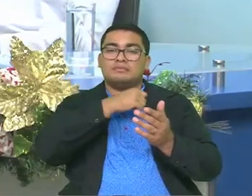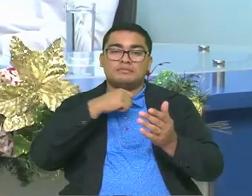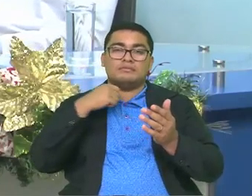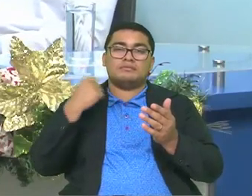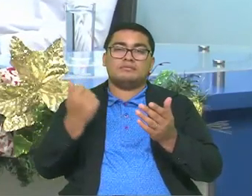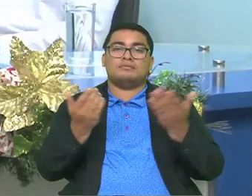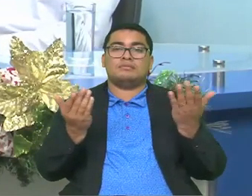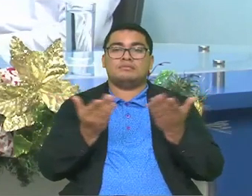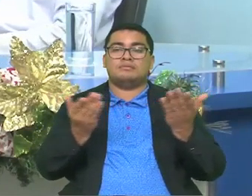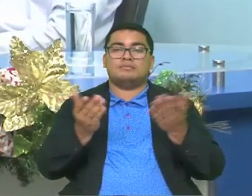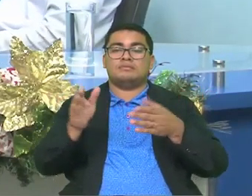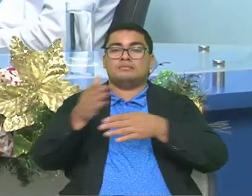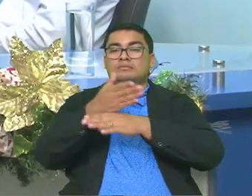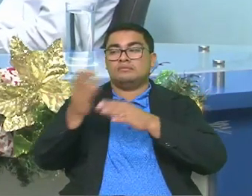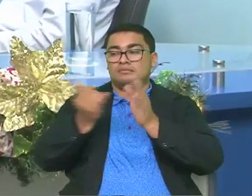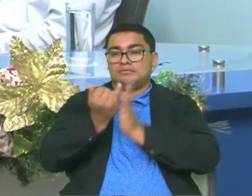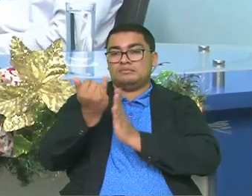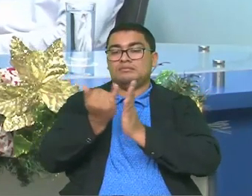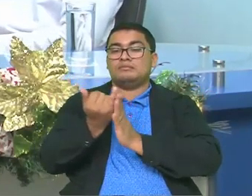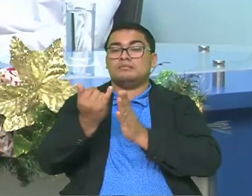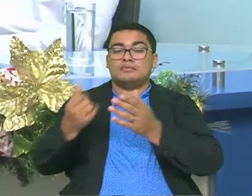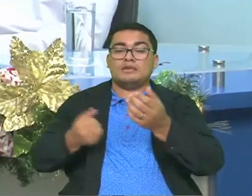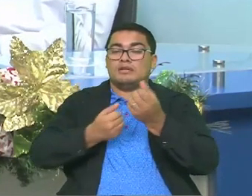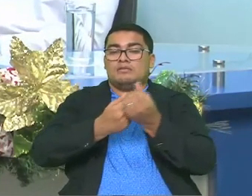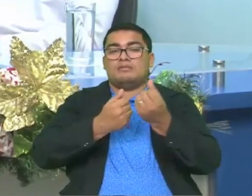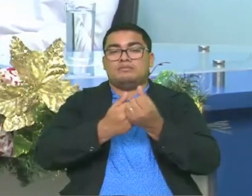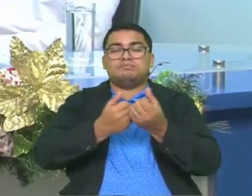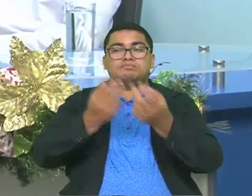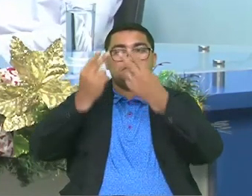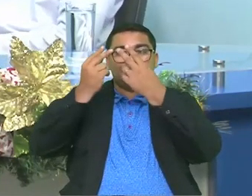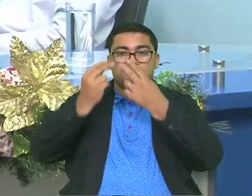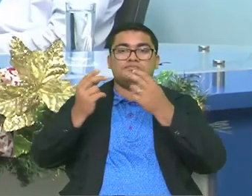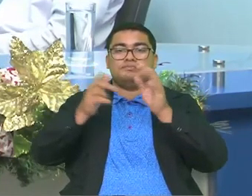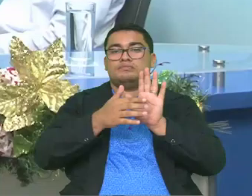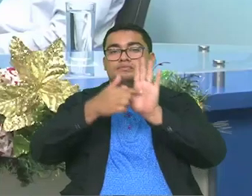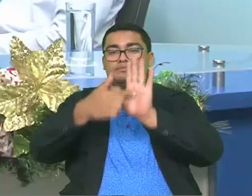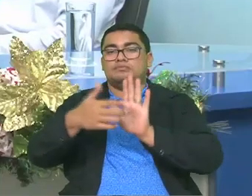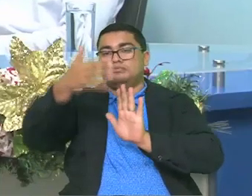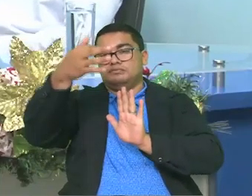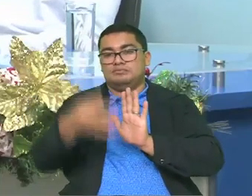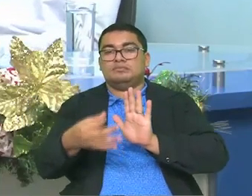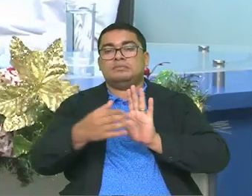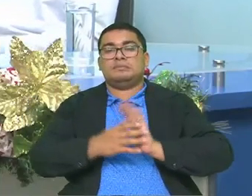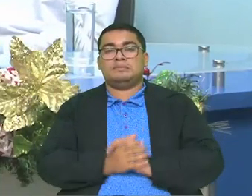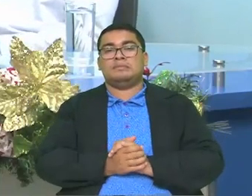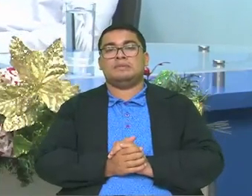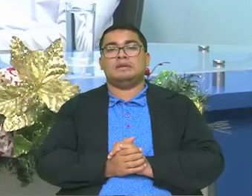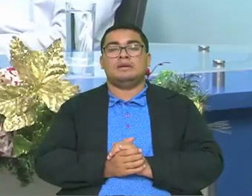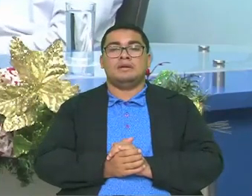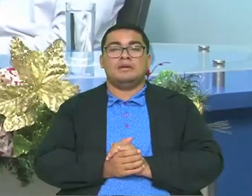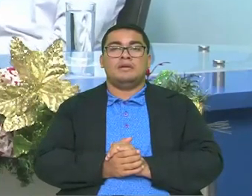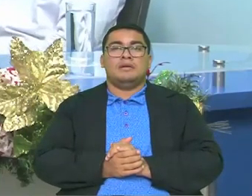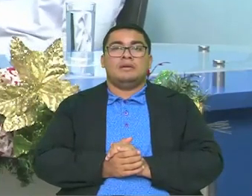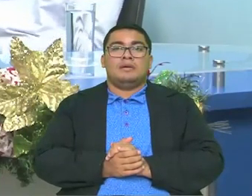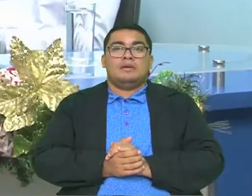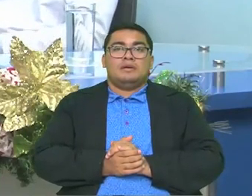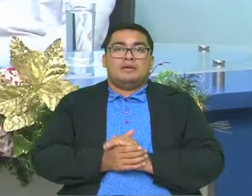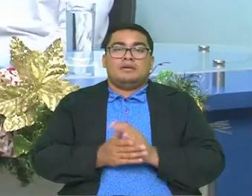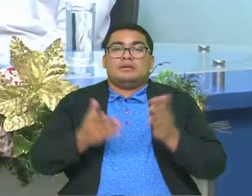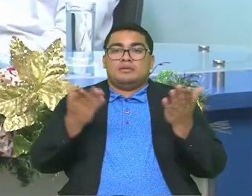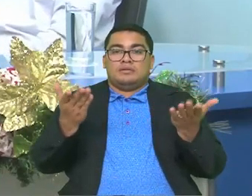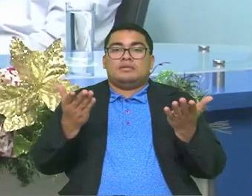agrandado, inflamadito, y esto viene siendo prácticamente parte de la consulta oftalmológica. Pero aparte de